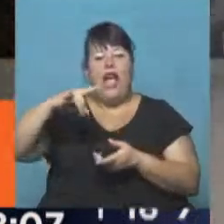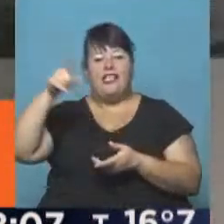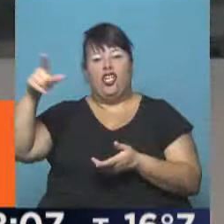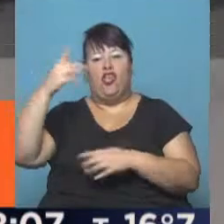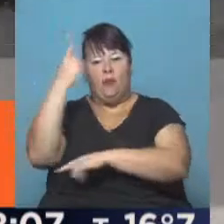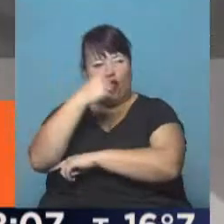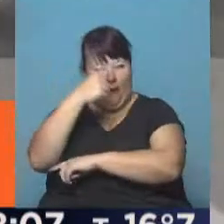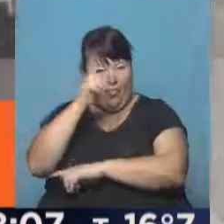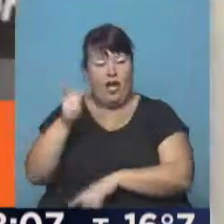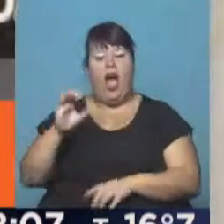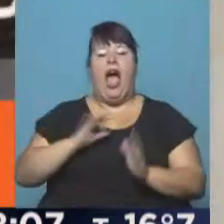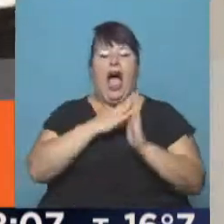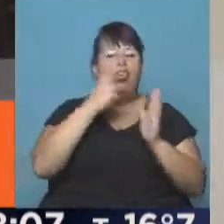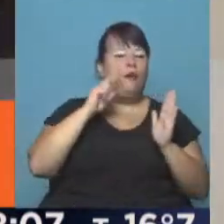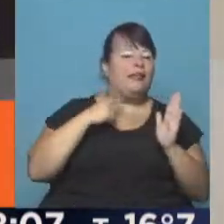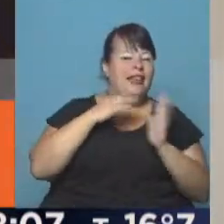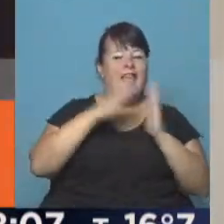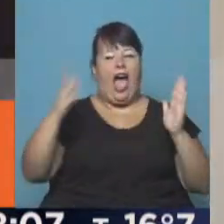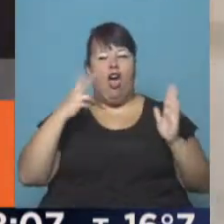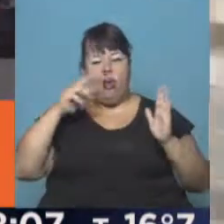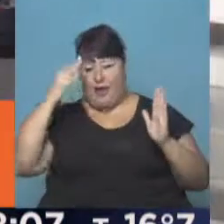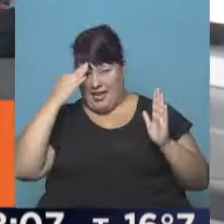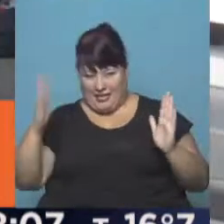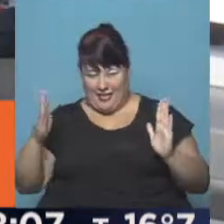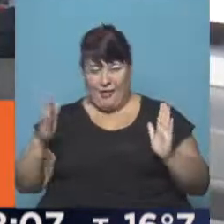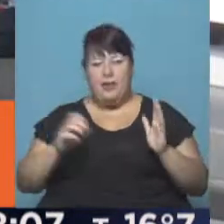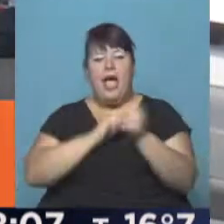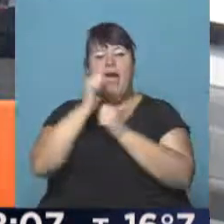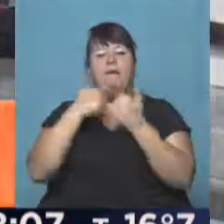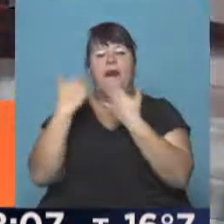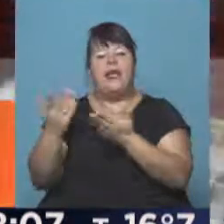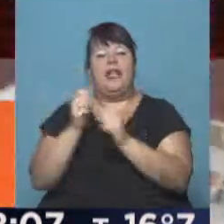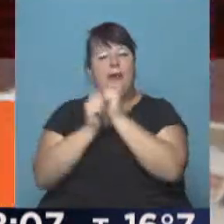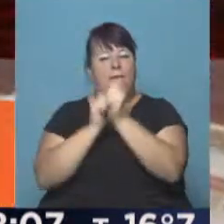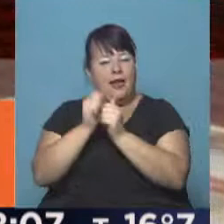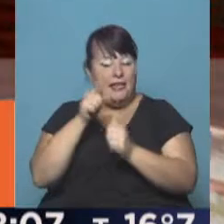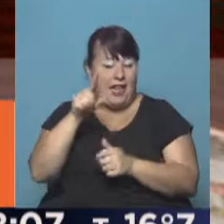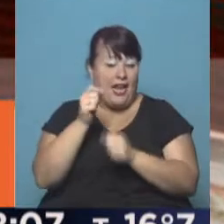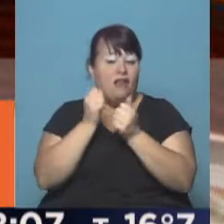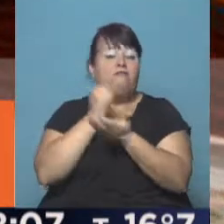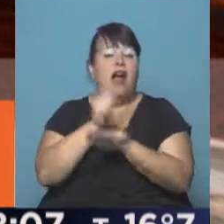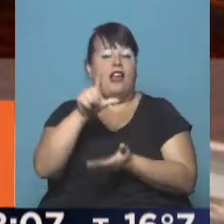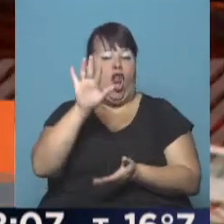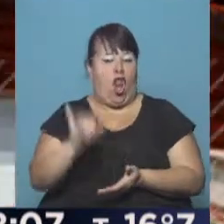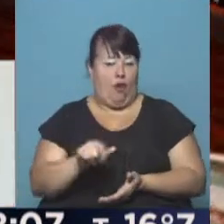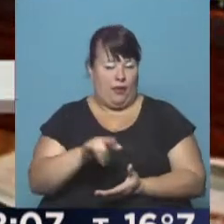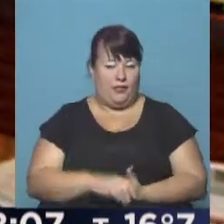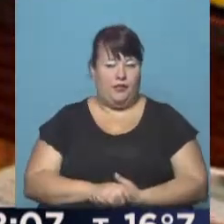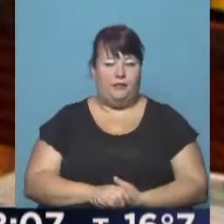flotante entre los años 2013 y 2015. Firmas atribuidas al empresario Cristóbal López.